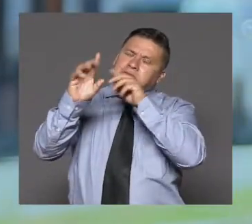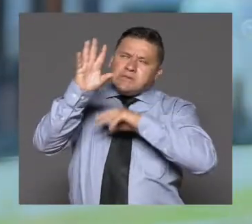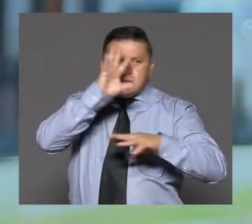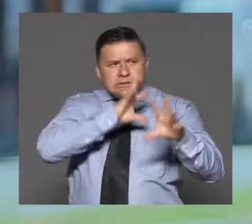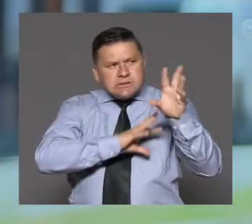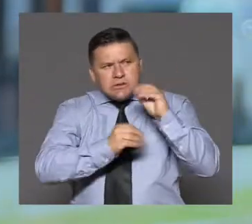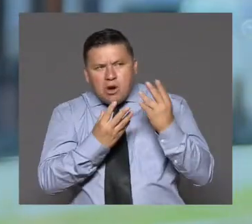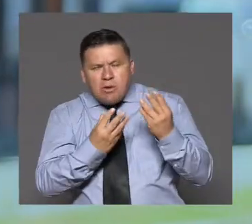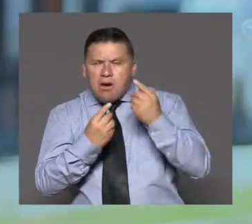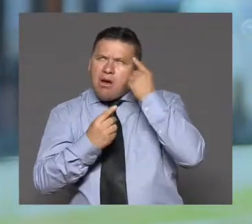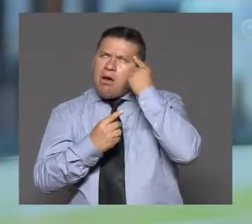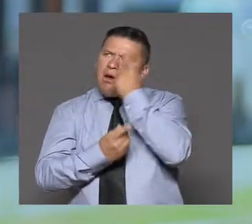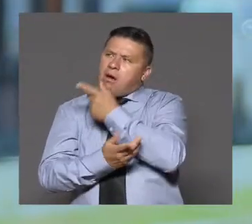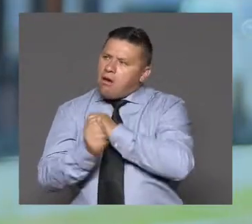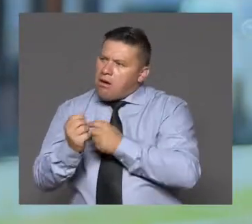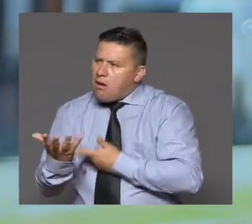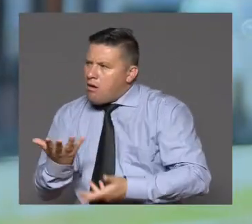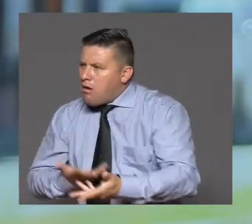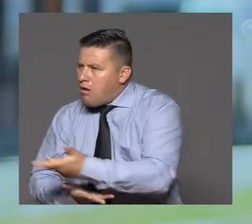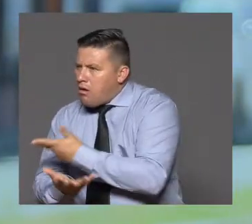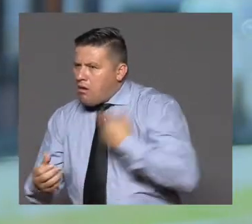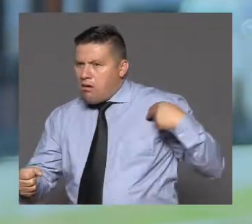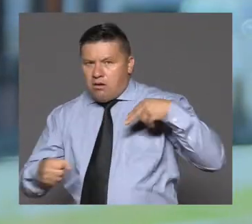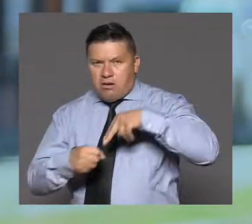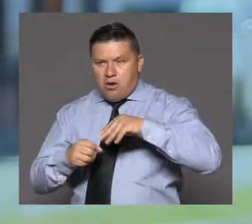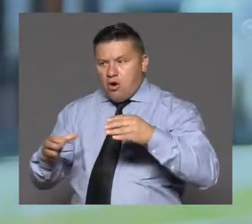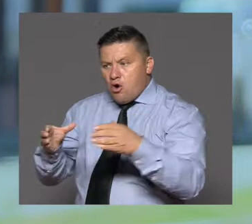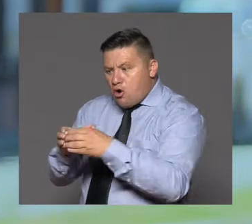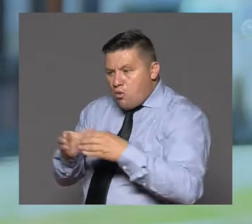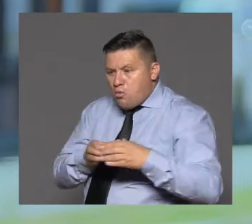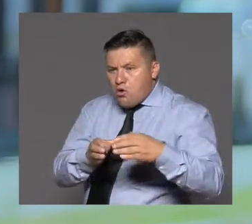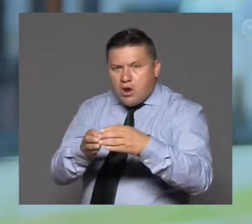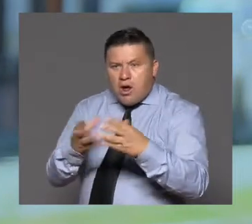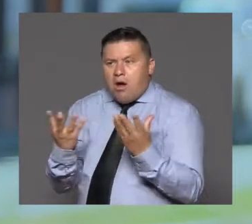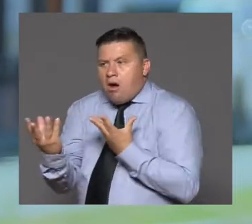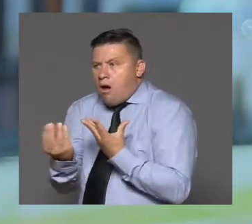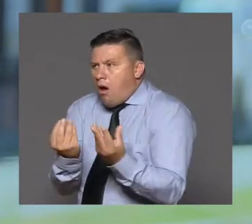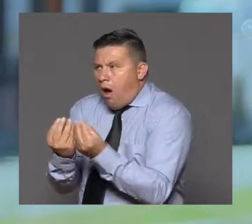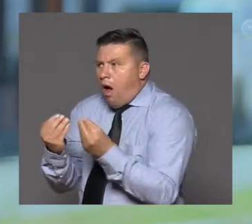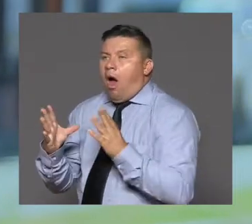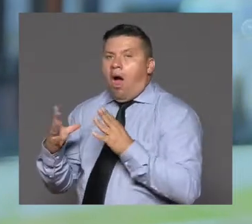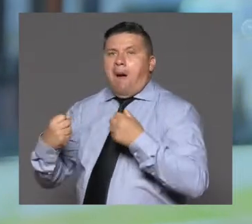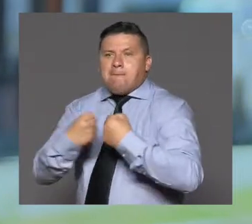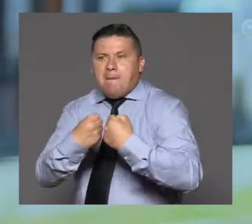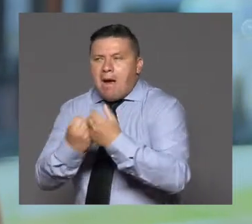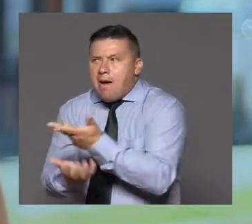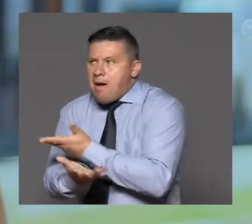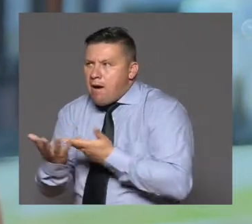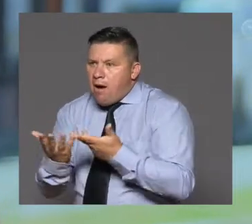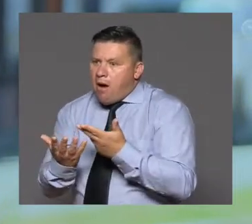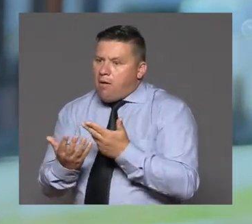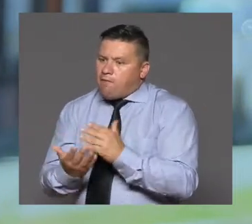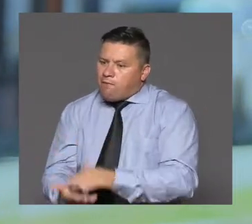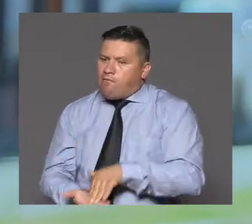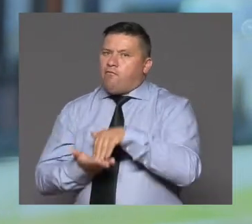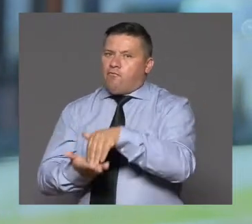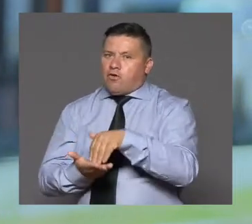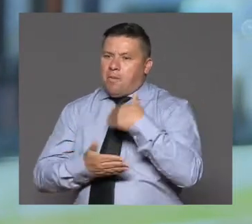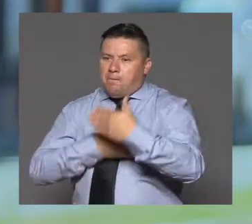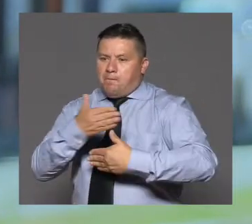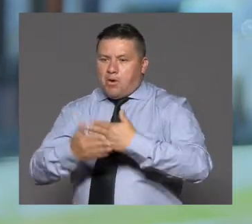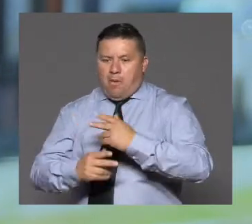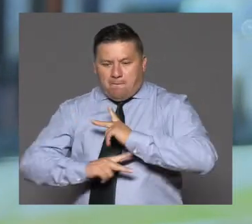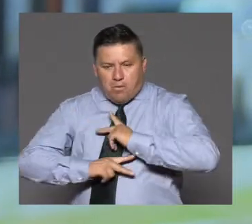a interactuar dentro de nuestros cabildos y traer todas estas herramientas que ofrece la institucionalidad para fortalecer nuestros